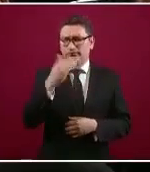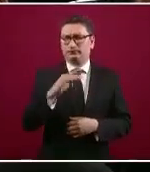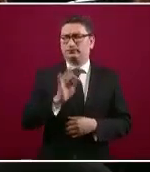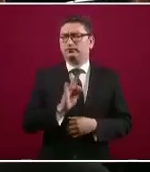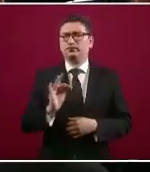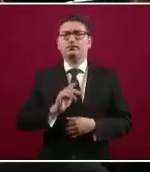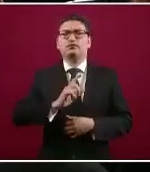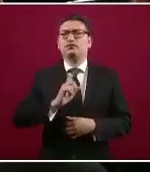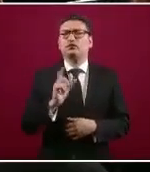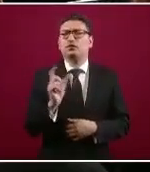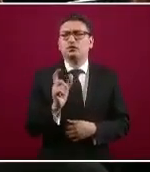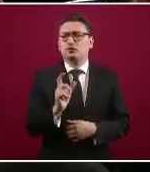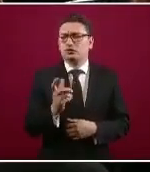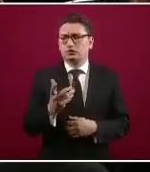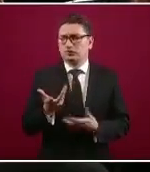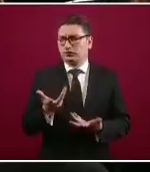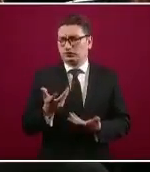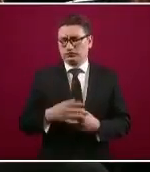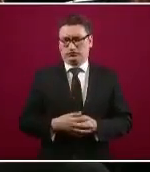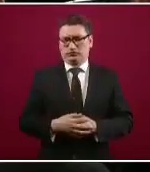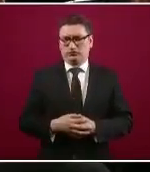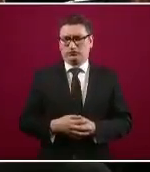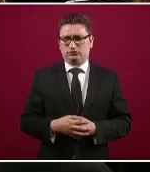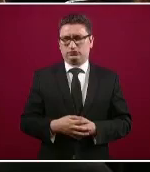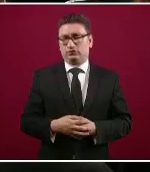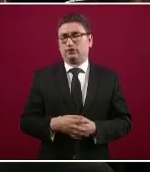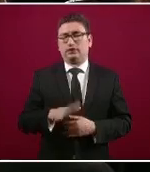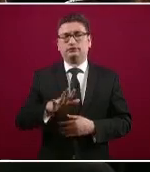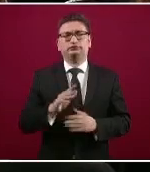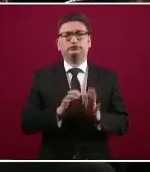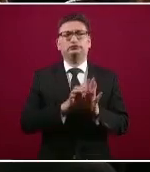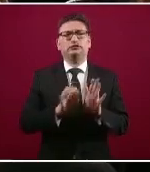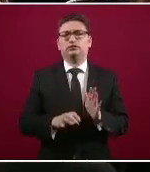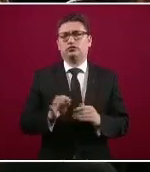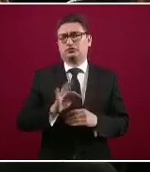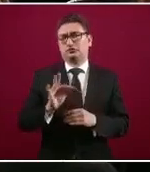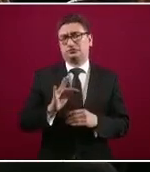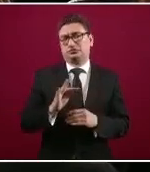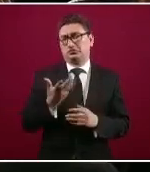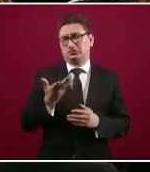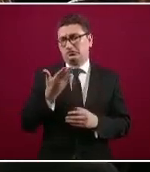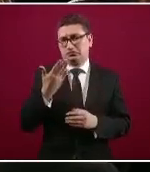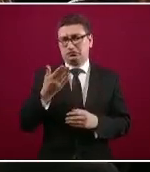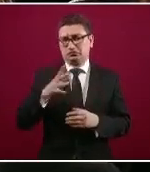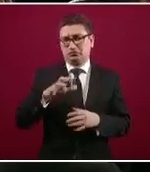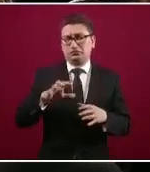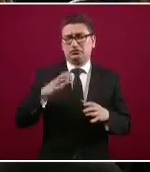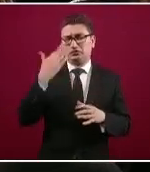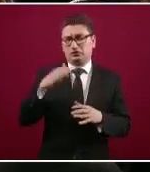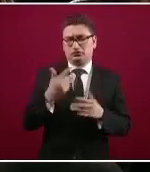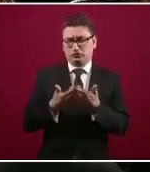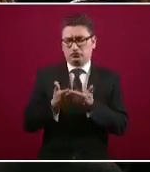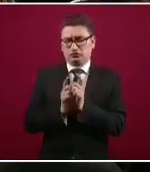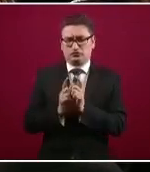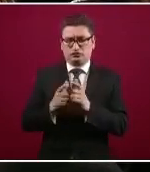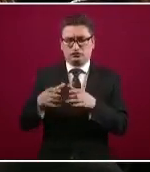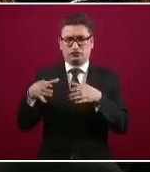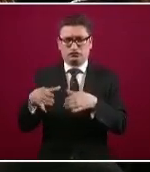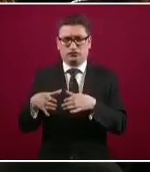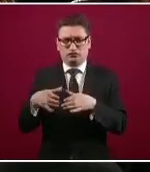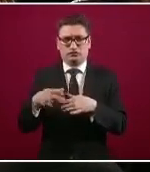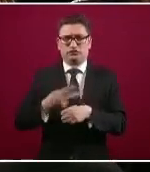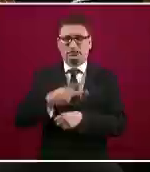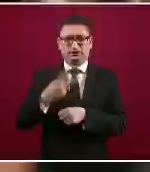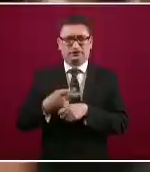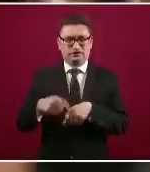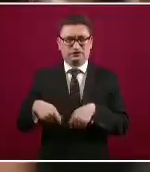cuándo puede estar listo, no sé, digamos, la segunda generación de elementos de la Guardia Nacional que se van a